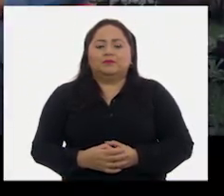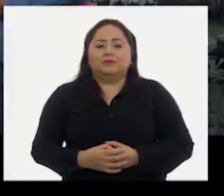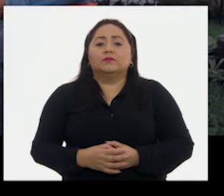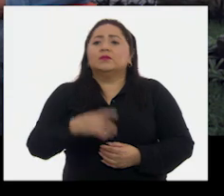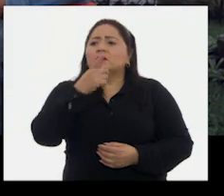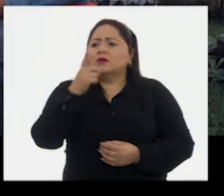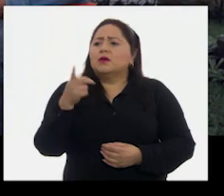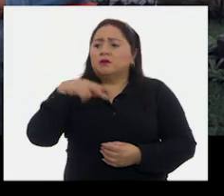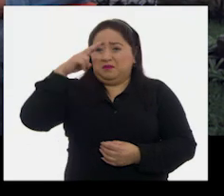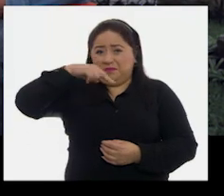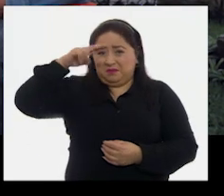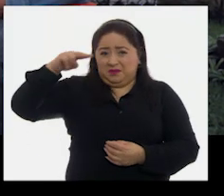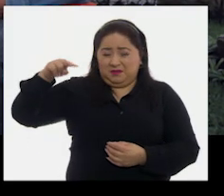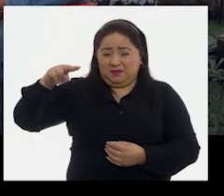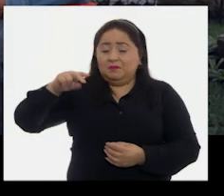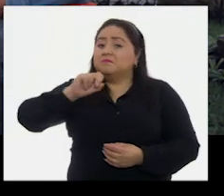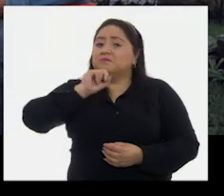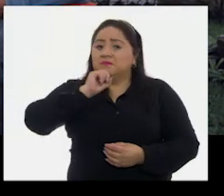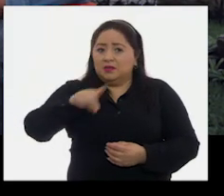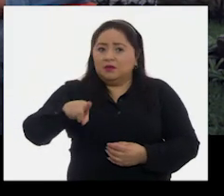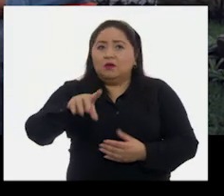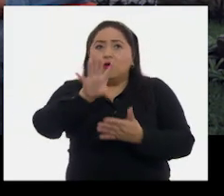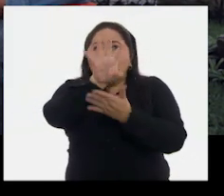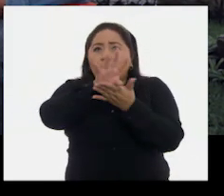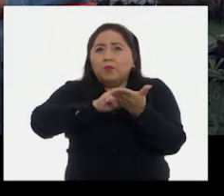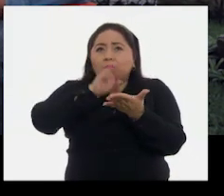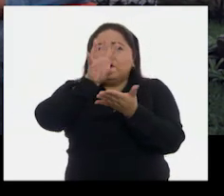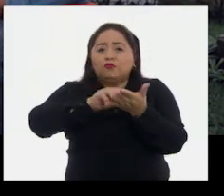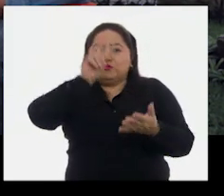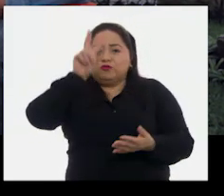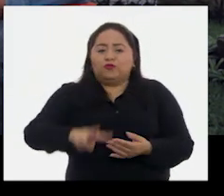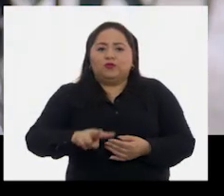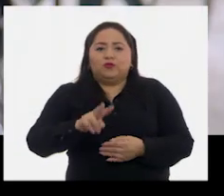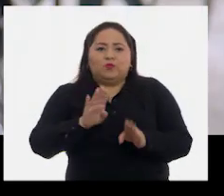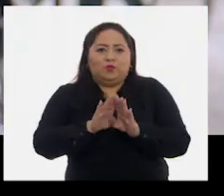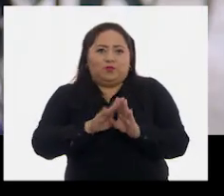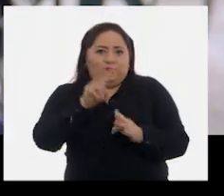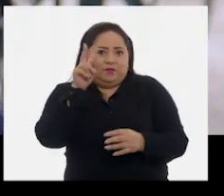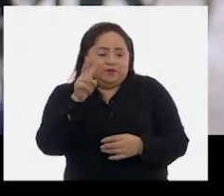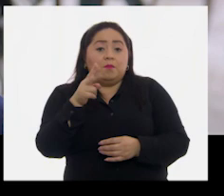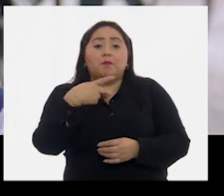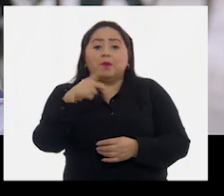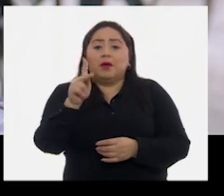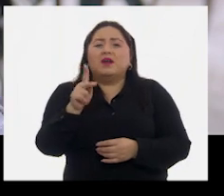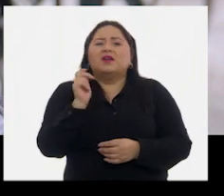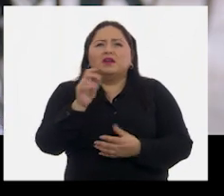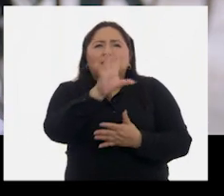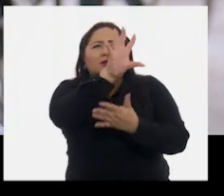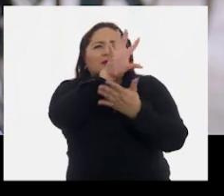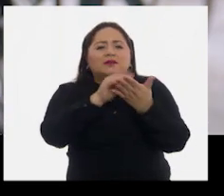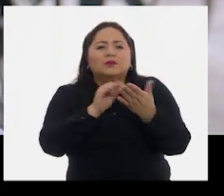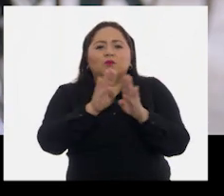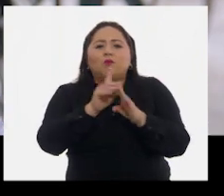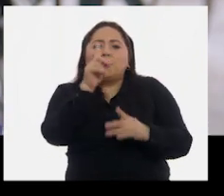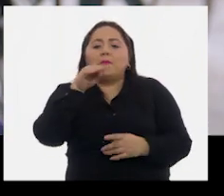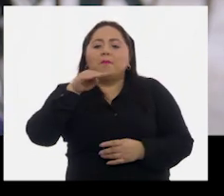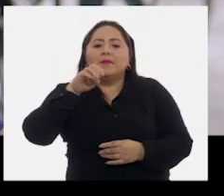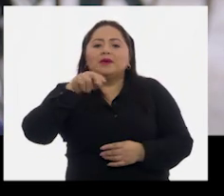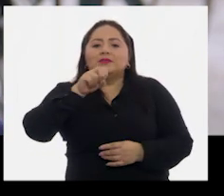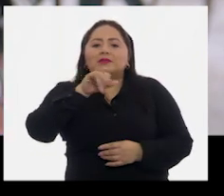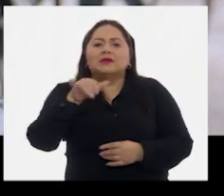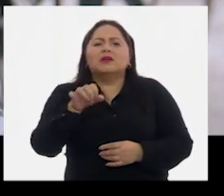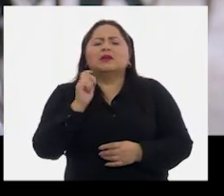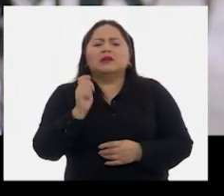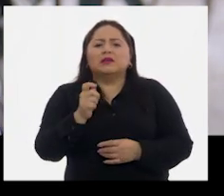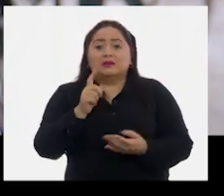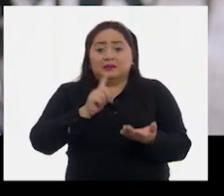Los pintores están copiando la realidad de alguna manera, pero la están copiando con un mensaje. Este